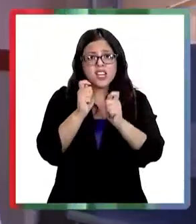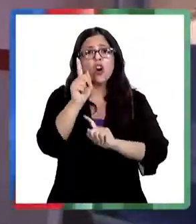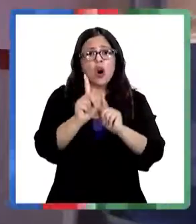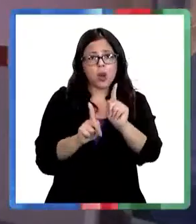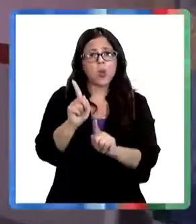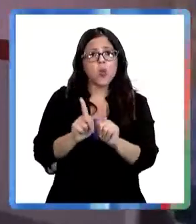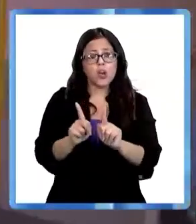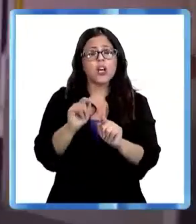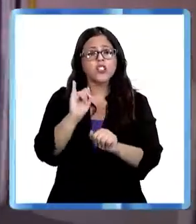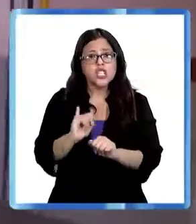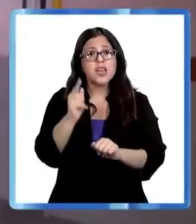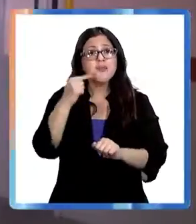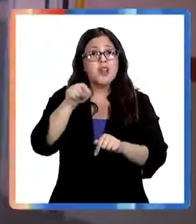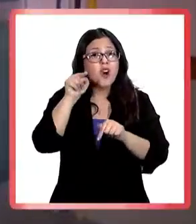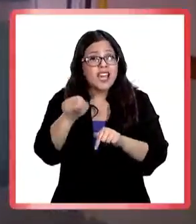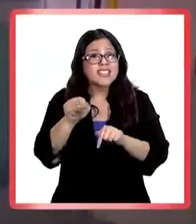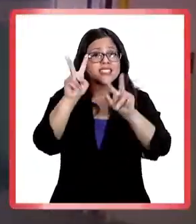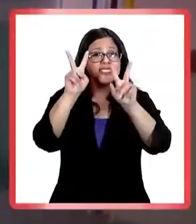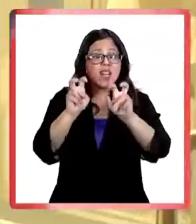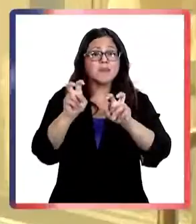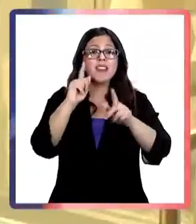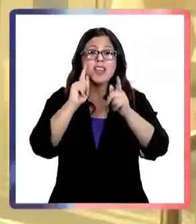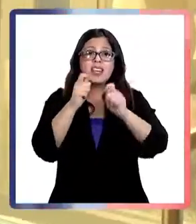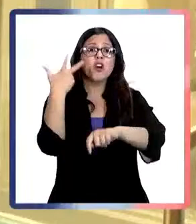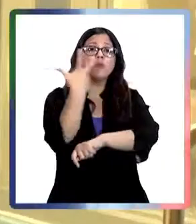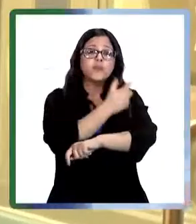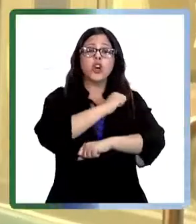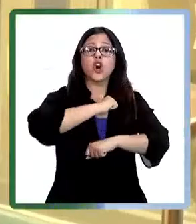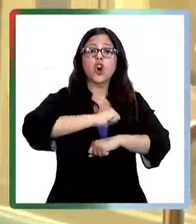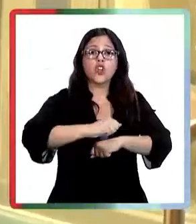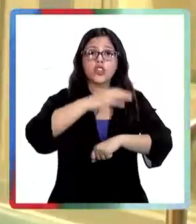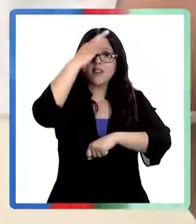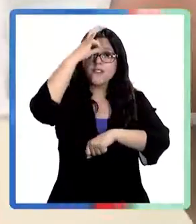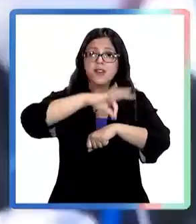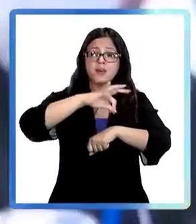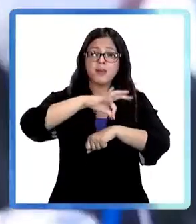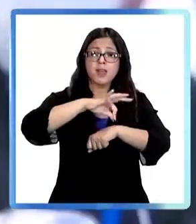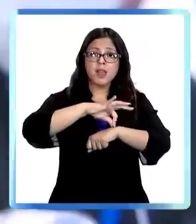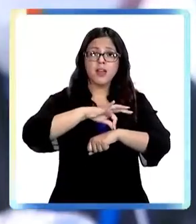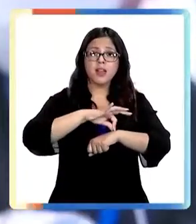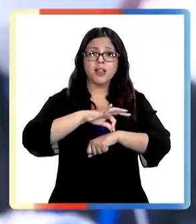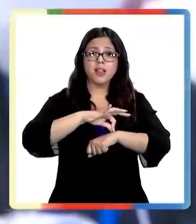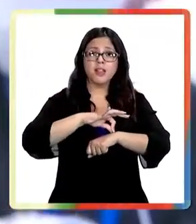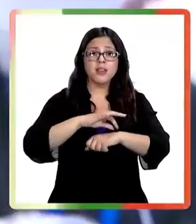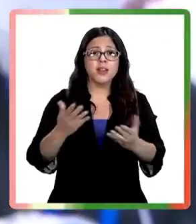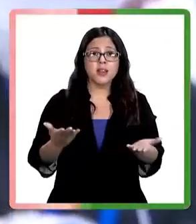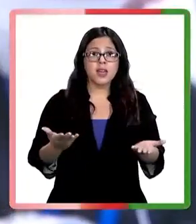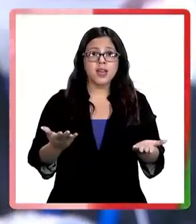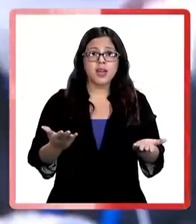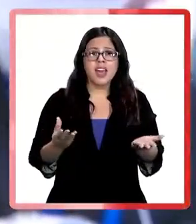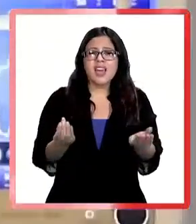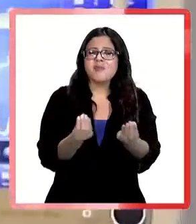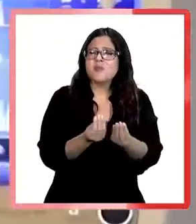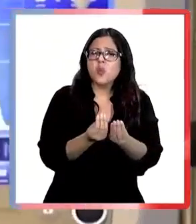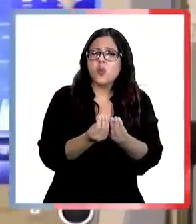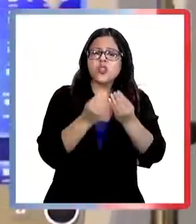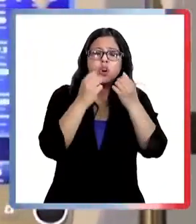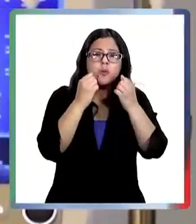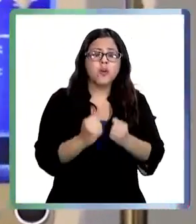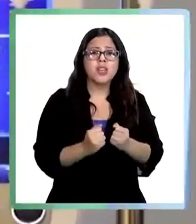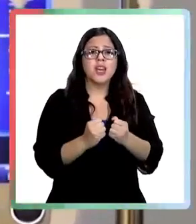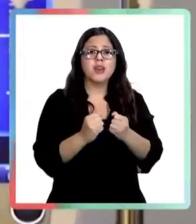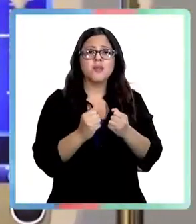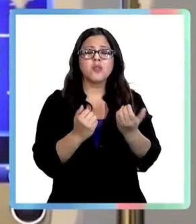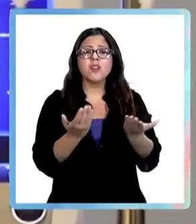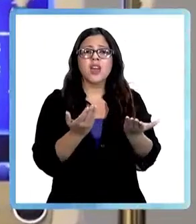riesgos de algunas vacunas, pero el riesgo de vacunarse contra una enfermedad es muchísimo, lo podemos detallar en